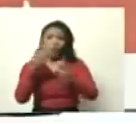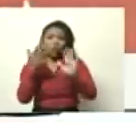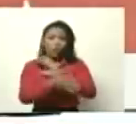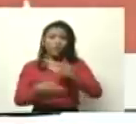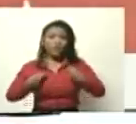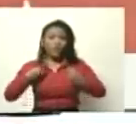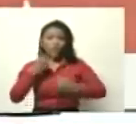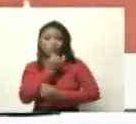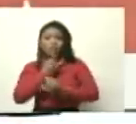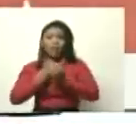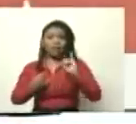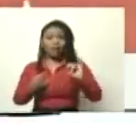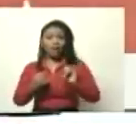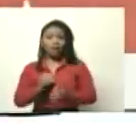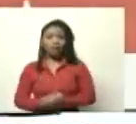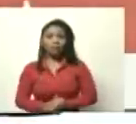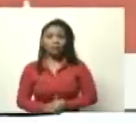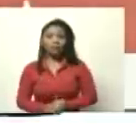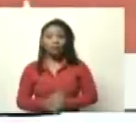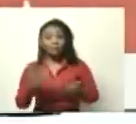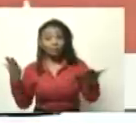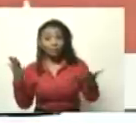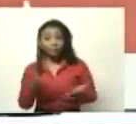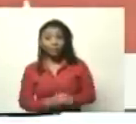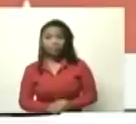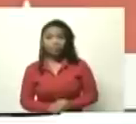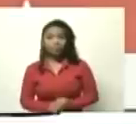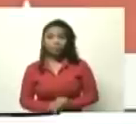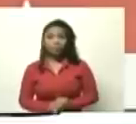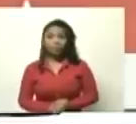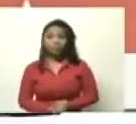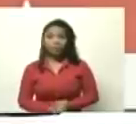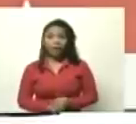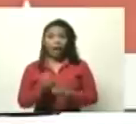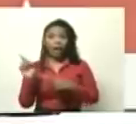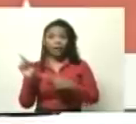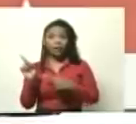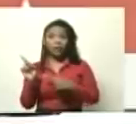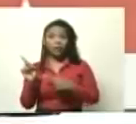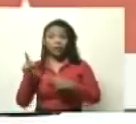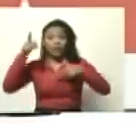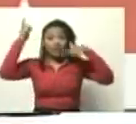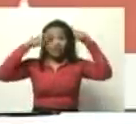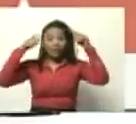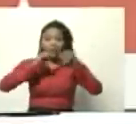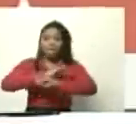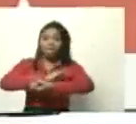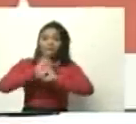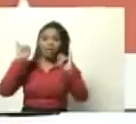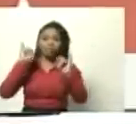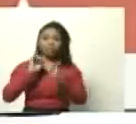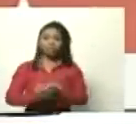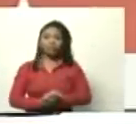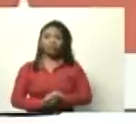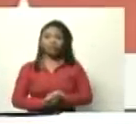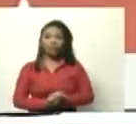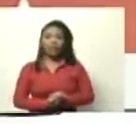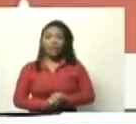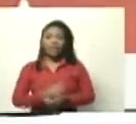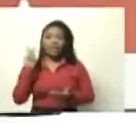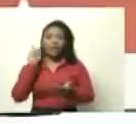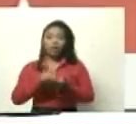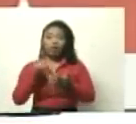izquierda. ¿Ah? Eso con Chávez se acabó. Y desde que llegó